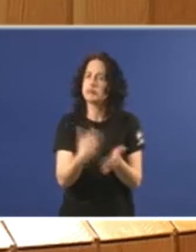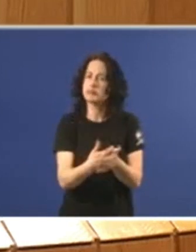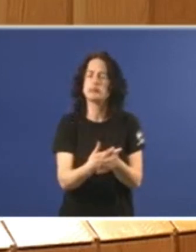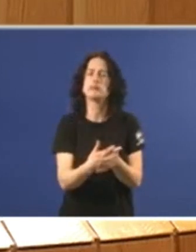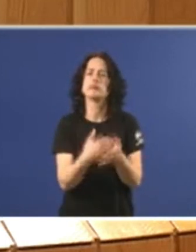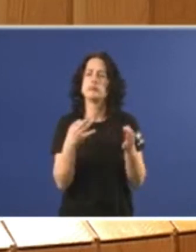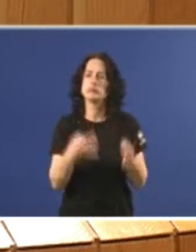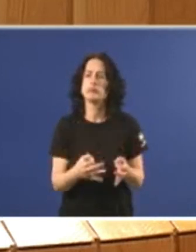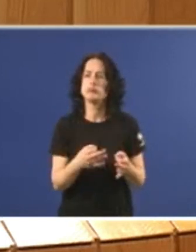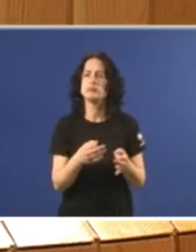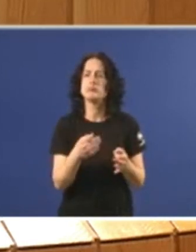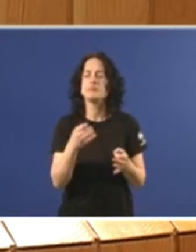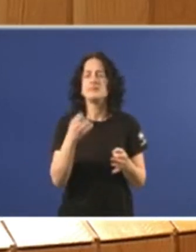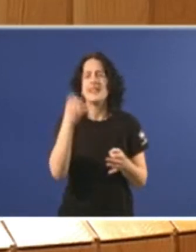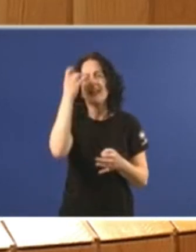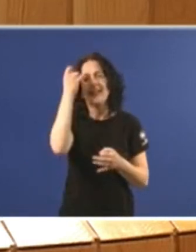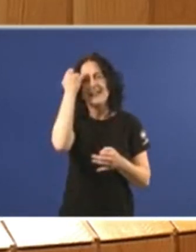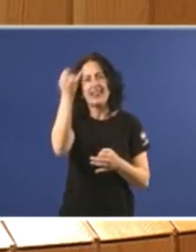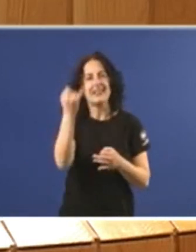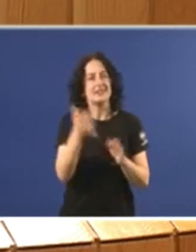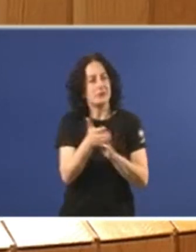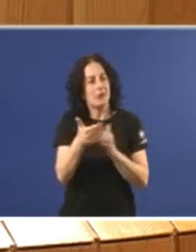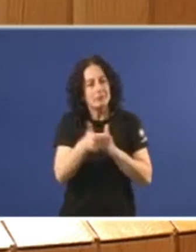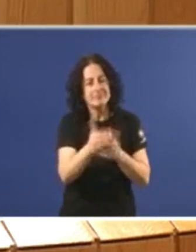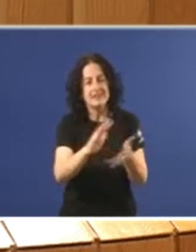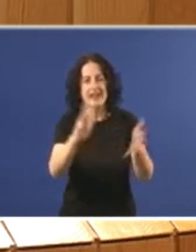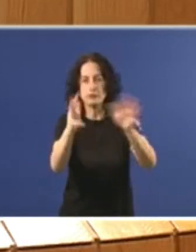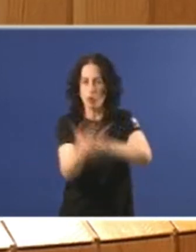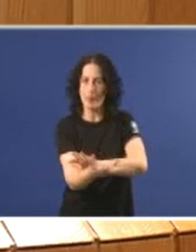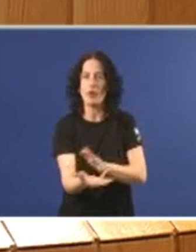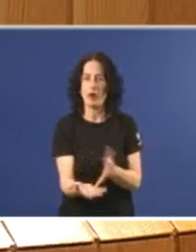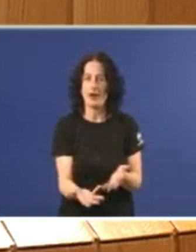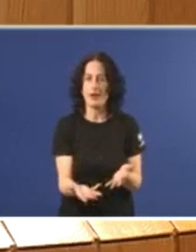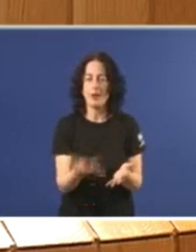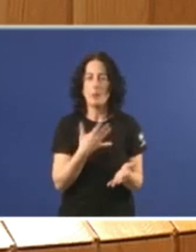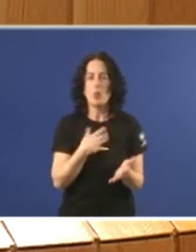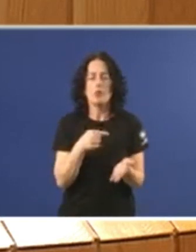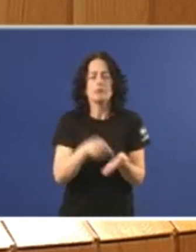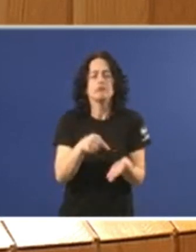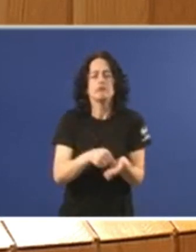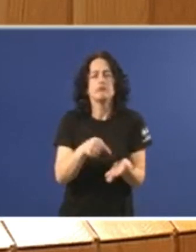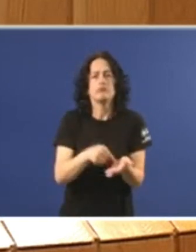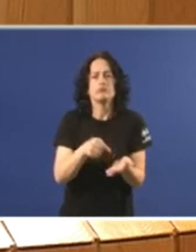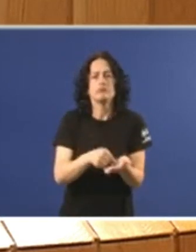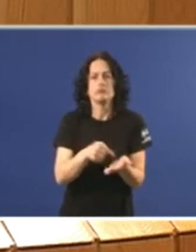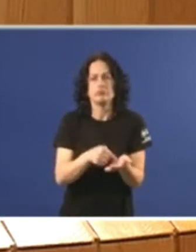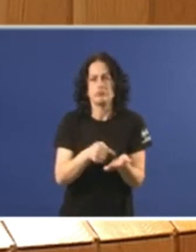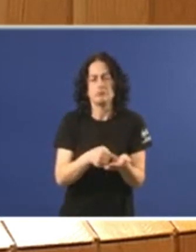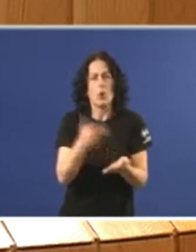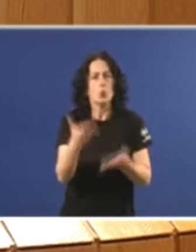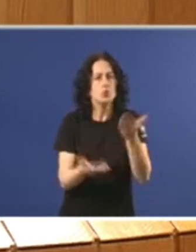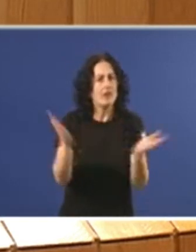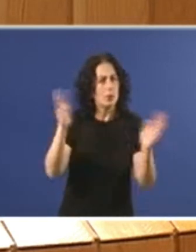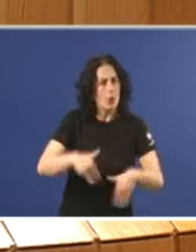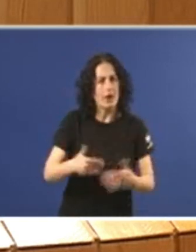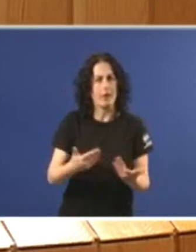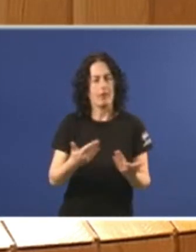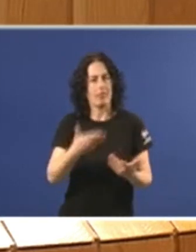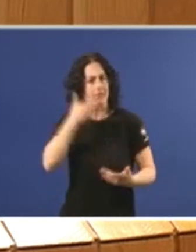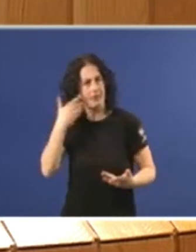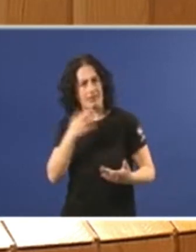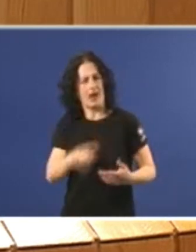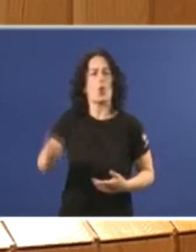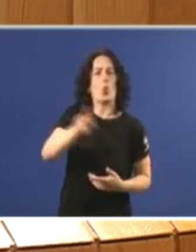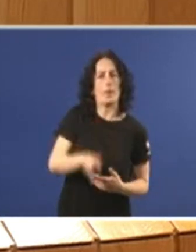trata dunha iniciativa transformadora, pois reclama a reparación, injustiza e dignidade.